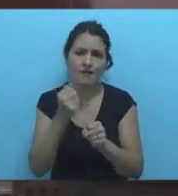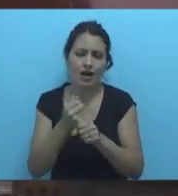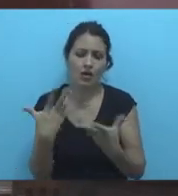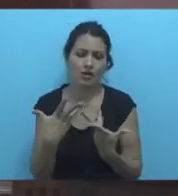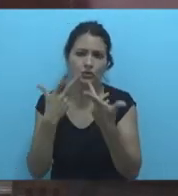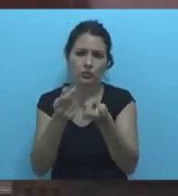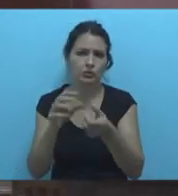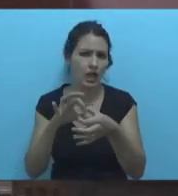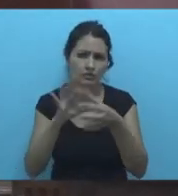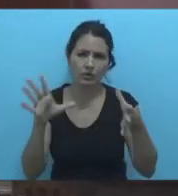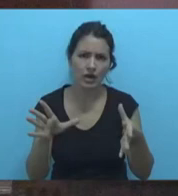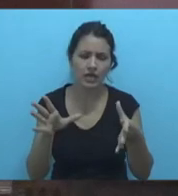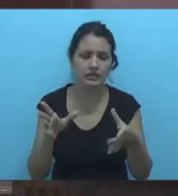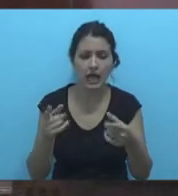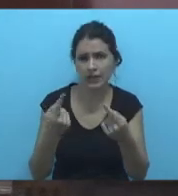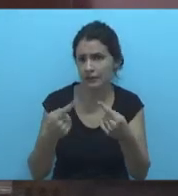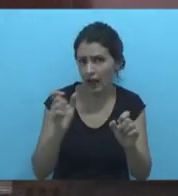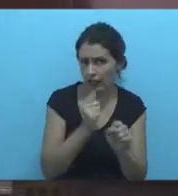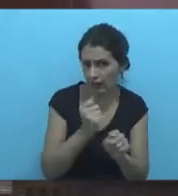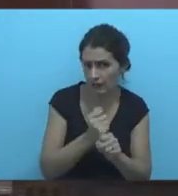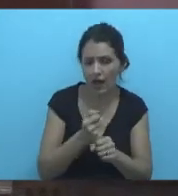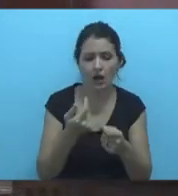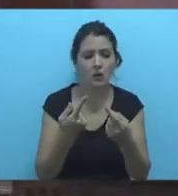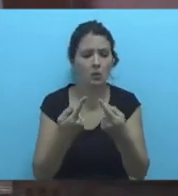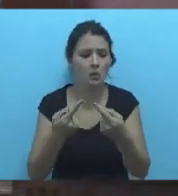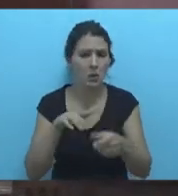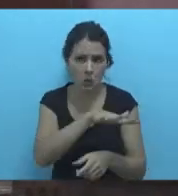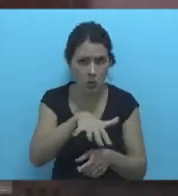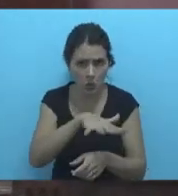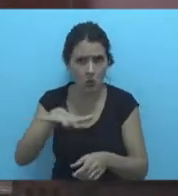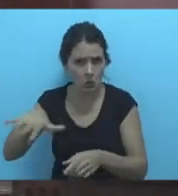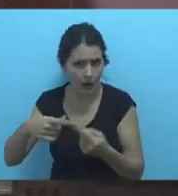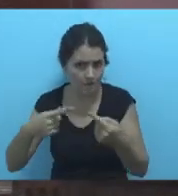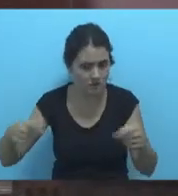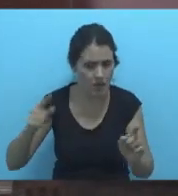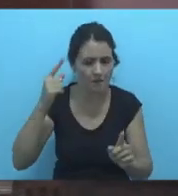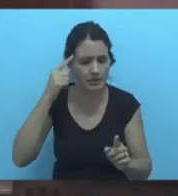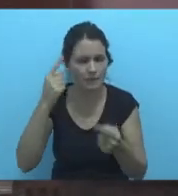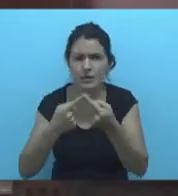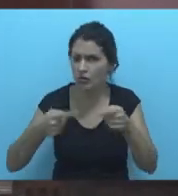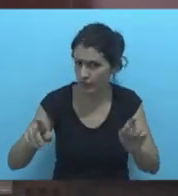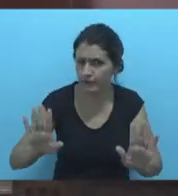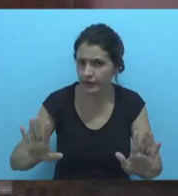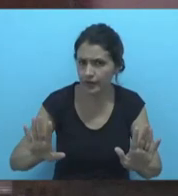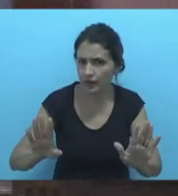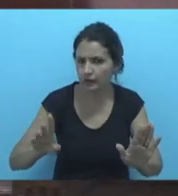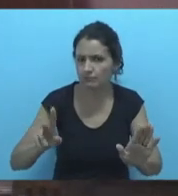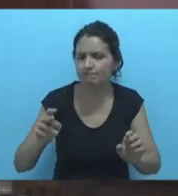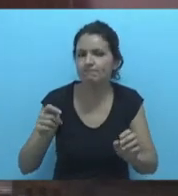lugares, con distintas posturas o posiciones sobre algunos temas, pero sin lugar a dudas han